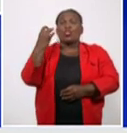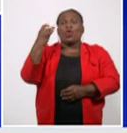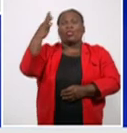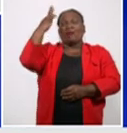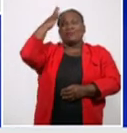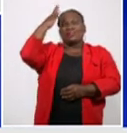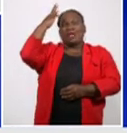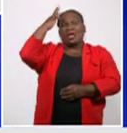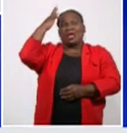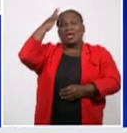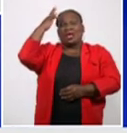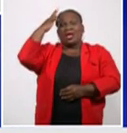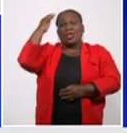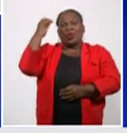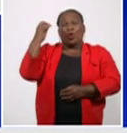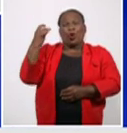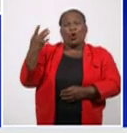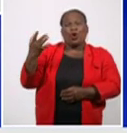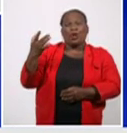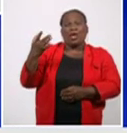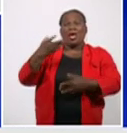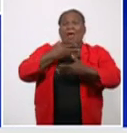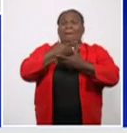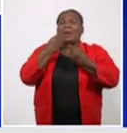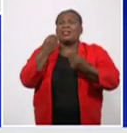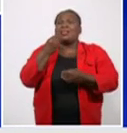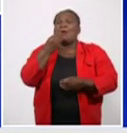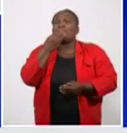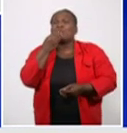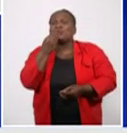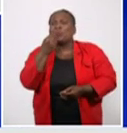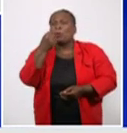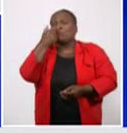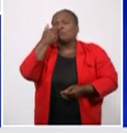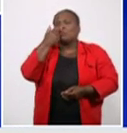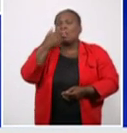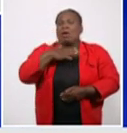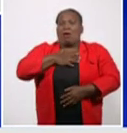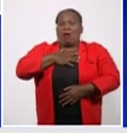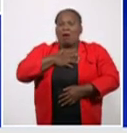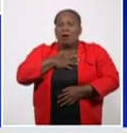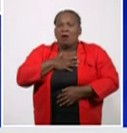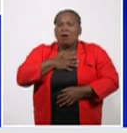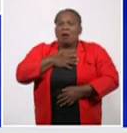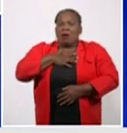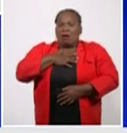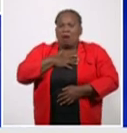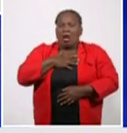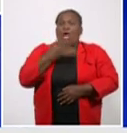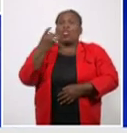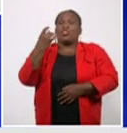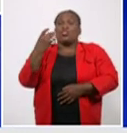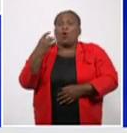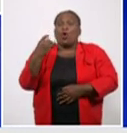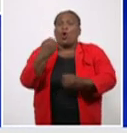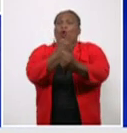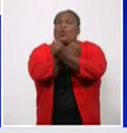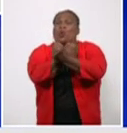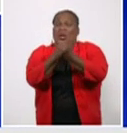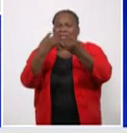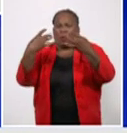cabeza, la pérdida del olfato, la falta de aire, el dolor en las articulaciones.